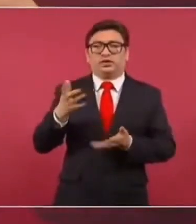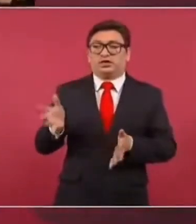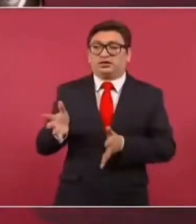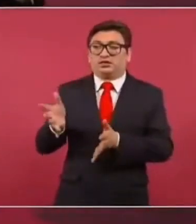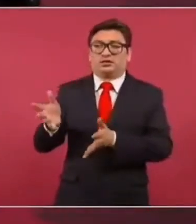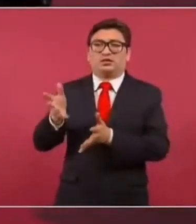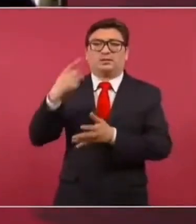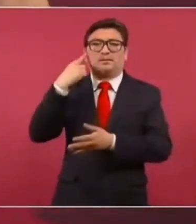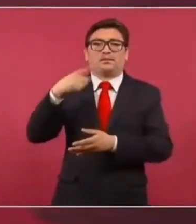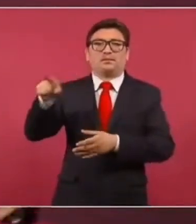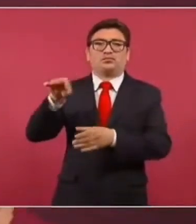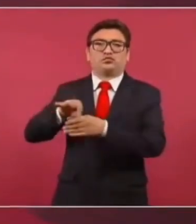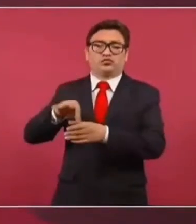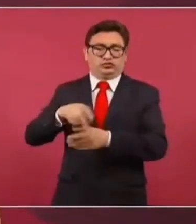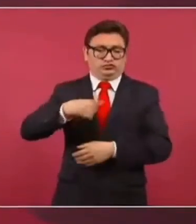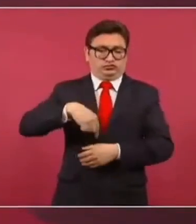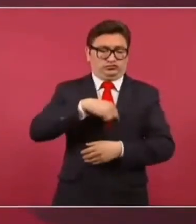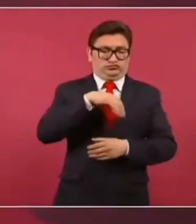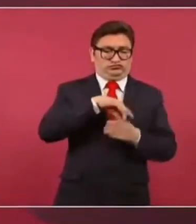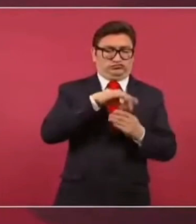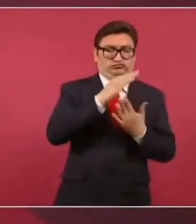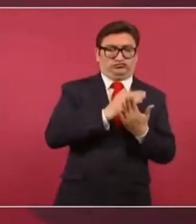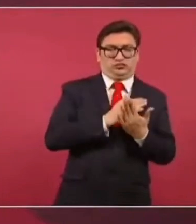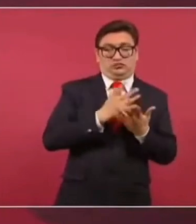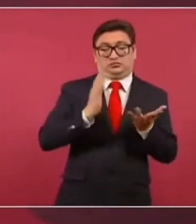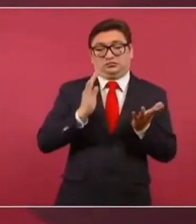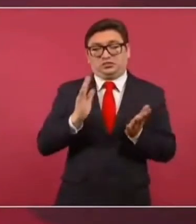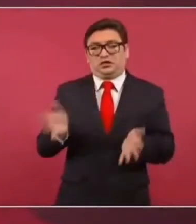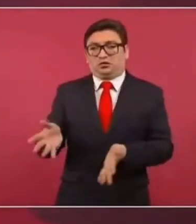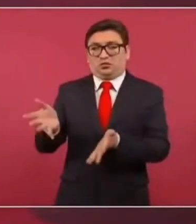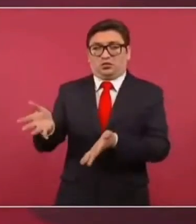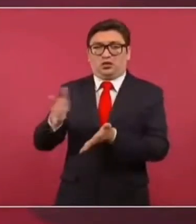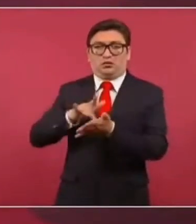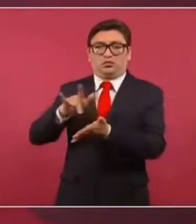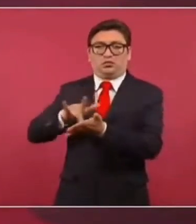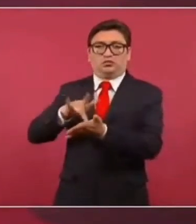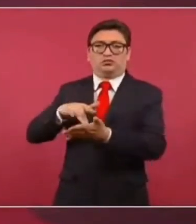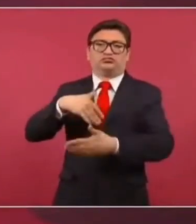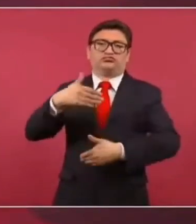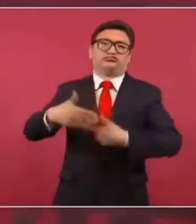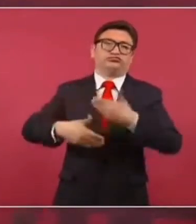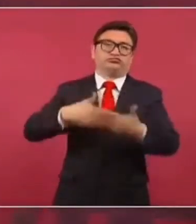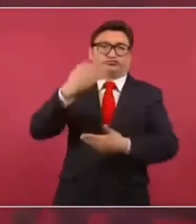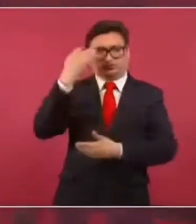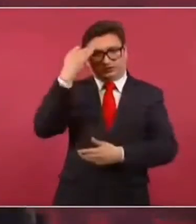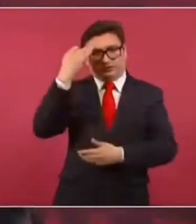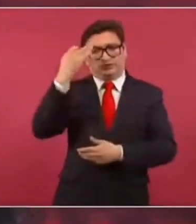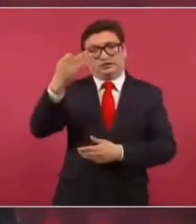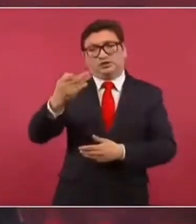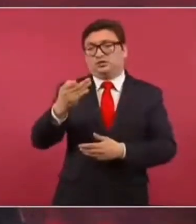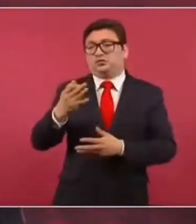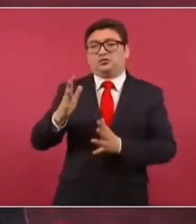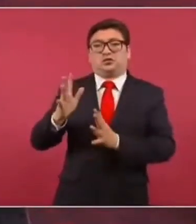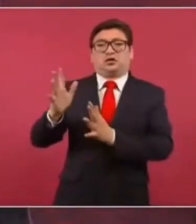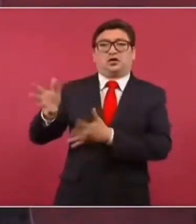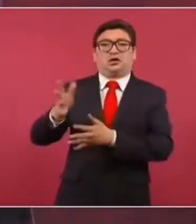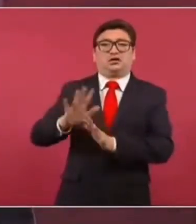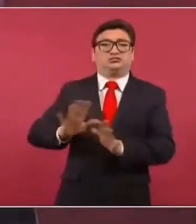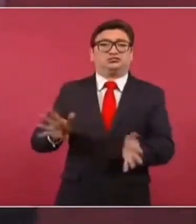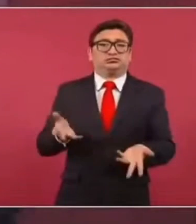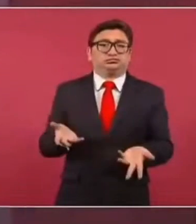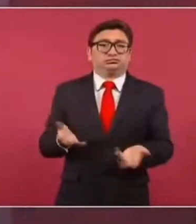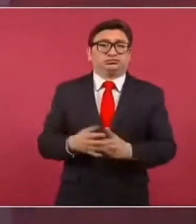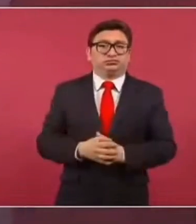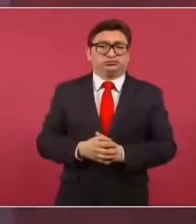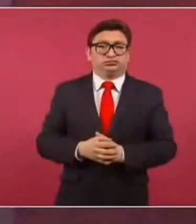las facilidades. Bueno, pues, al paso del tiempo, pues ya está en su sitio,